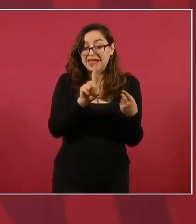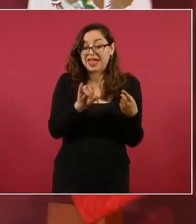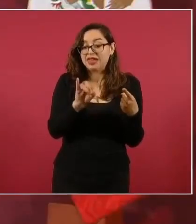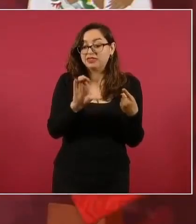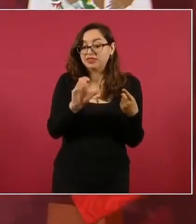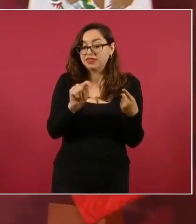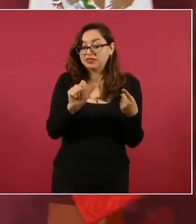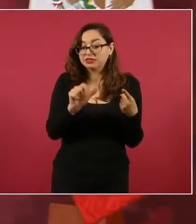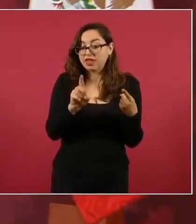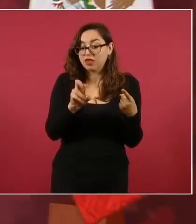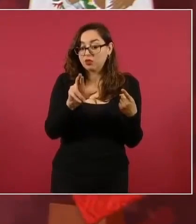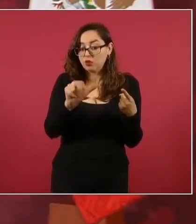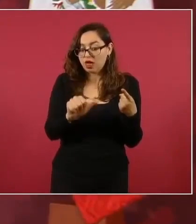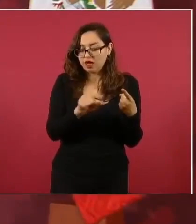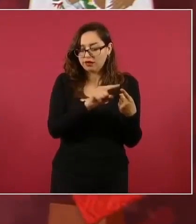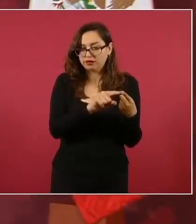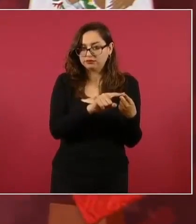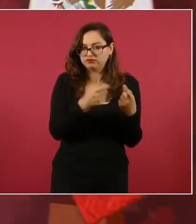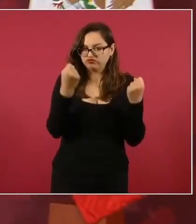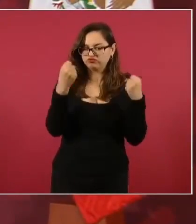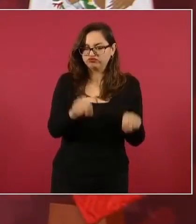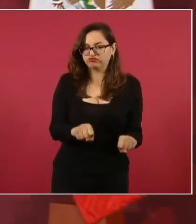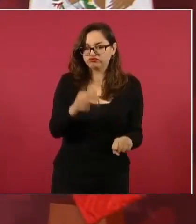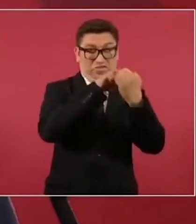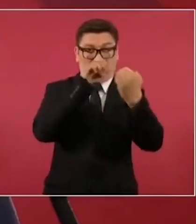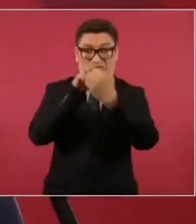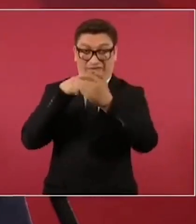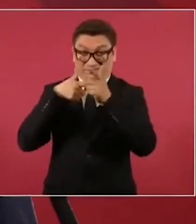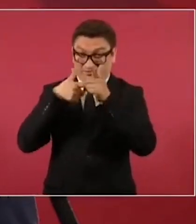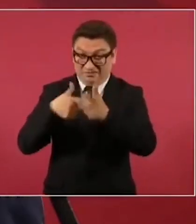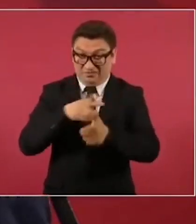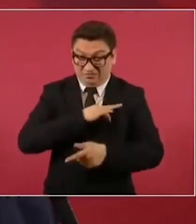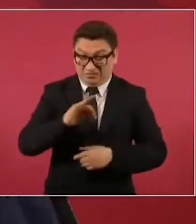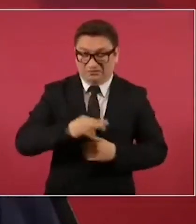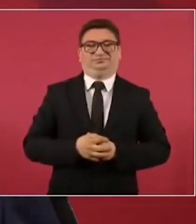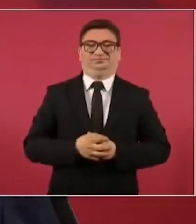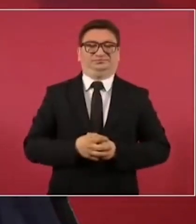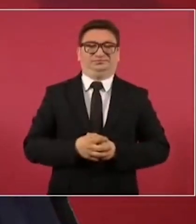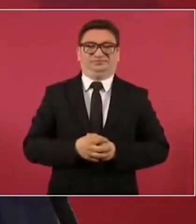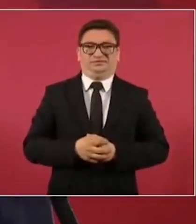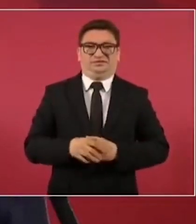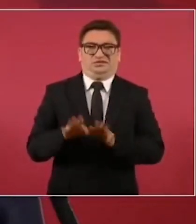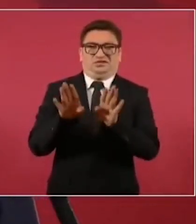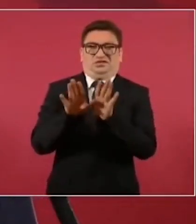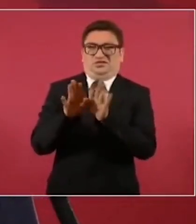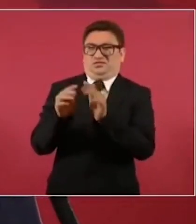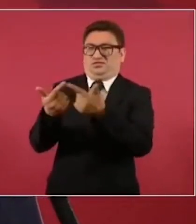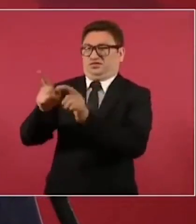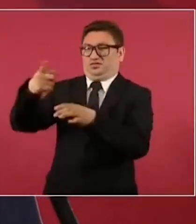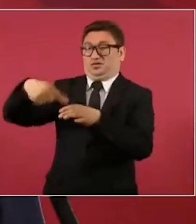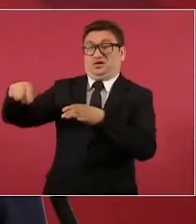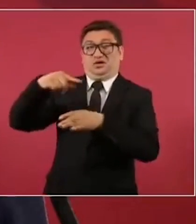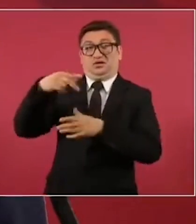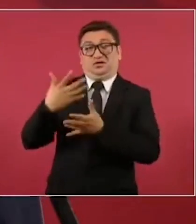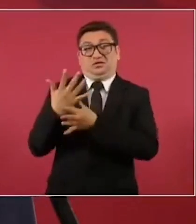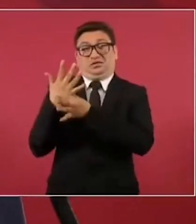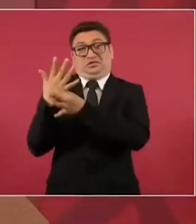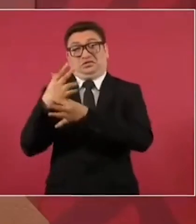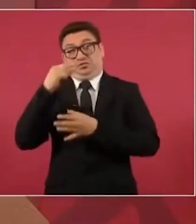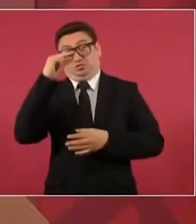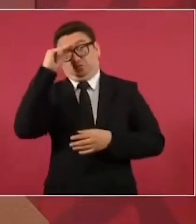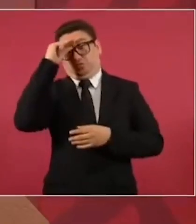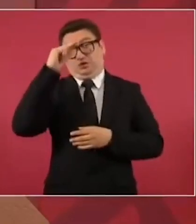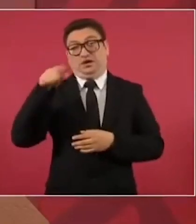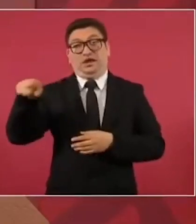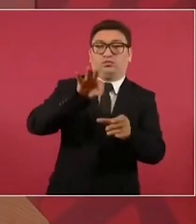aseguró que hay intelectuales orgánicos disfrazados. ¿Cómo estos intelectuales orgánicos que avalaron